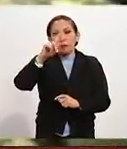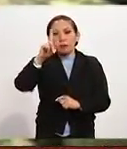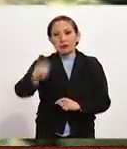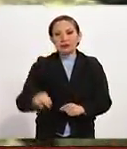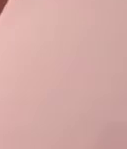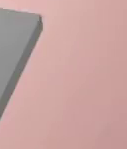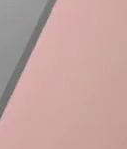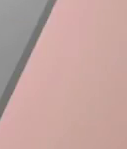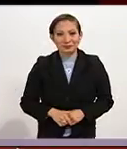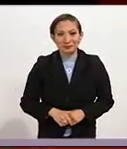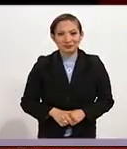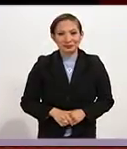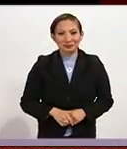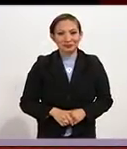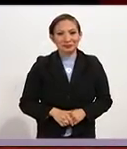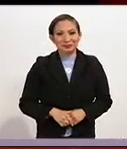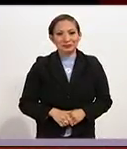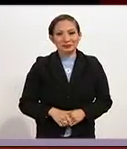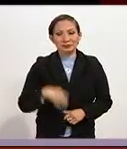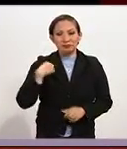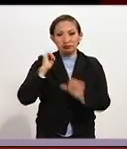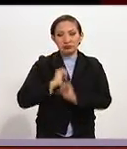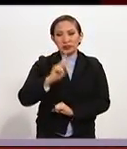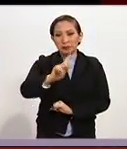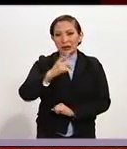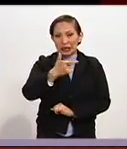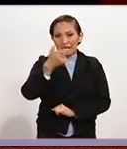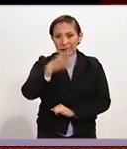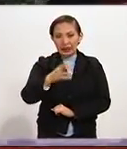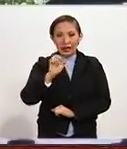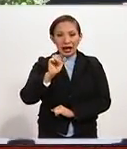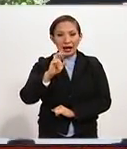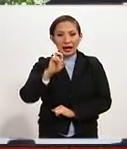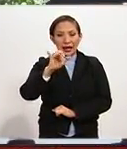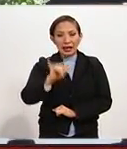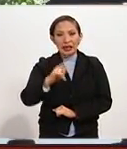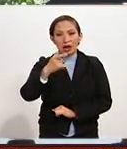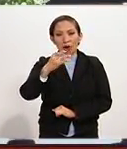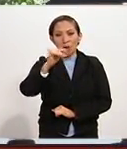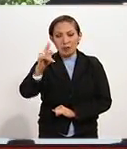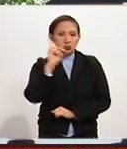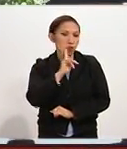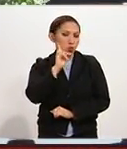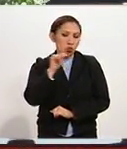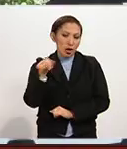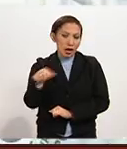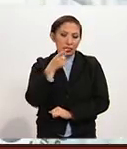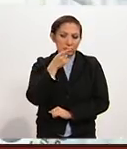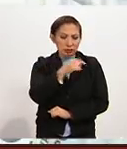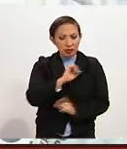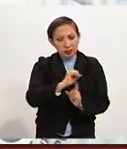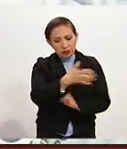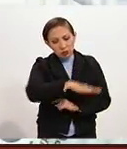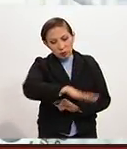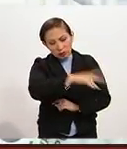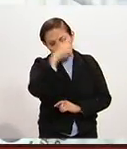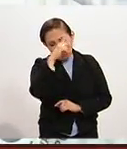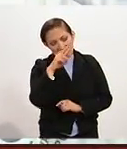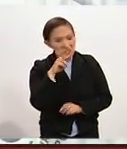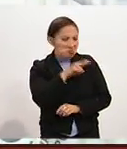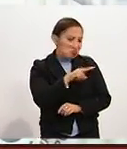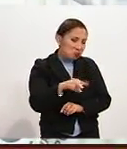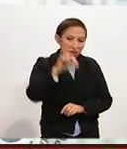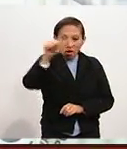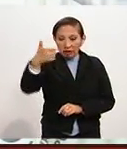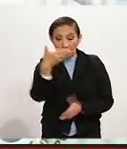López. La Procuradora General de la República, Arely Gómez, afirmó que la situación actual en México y